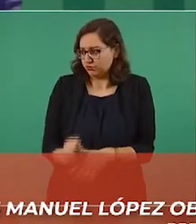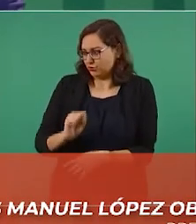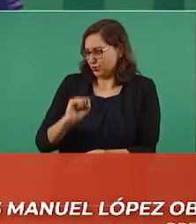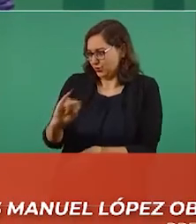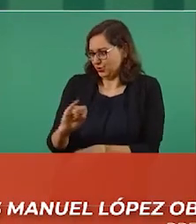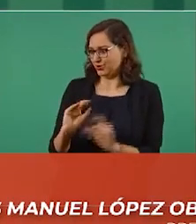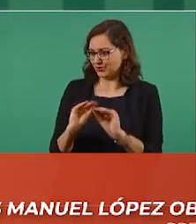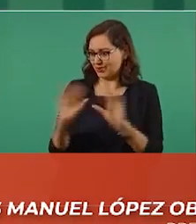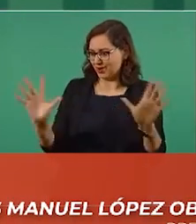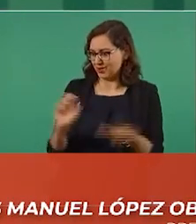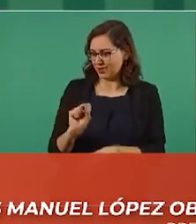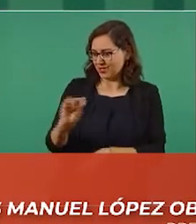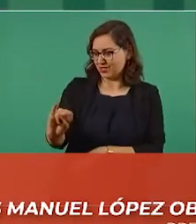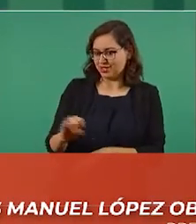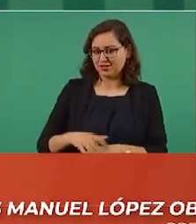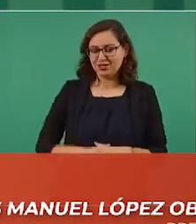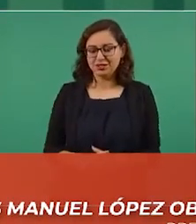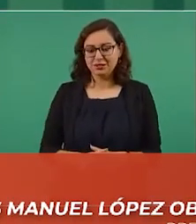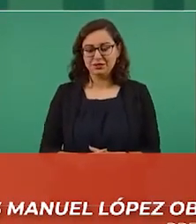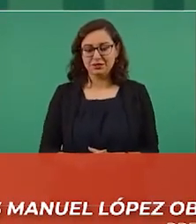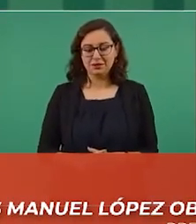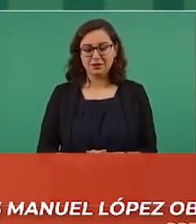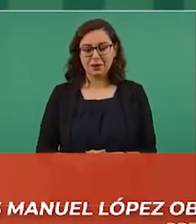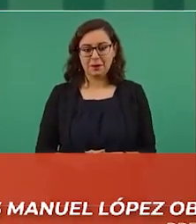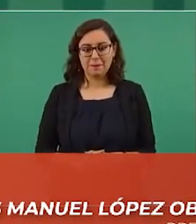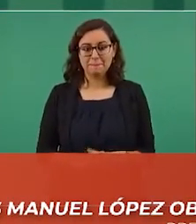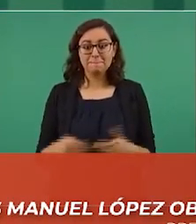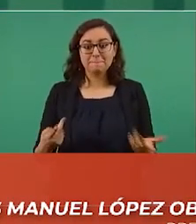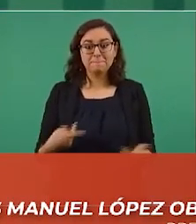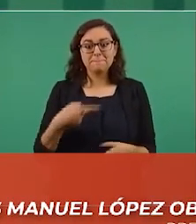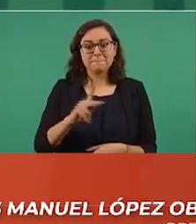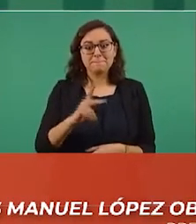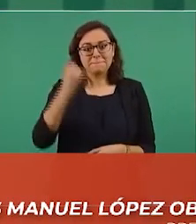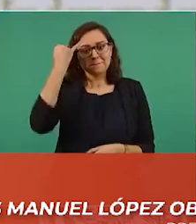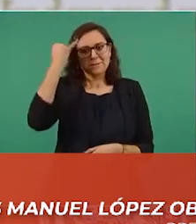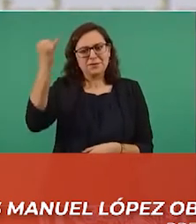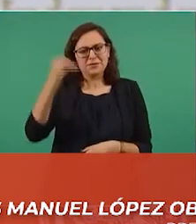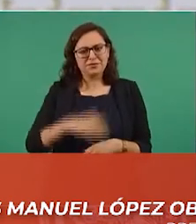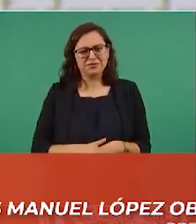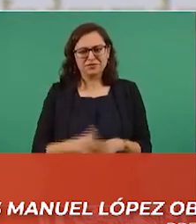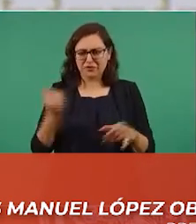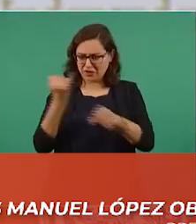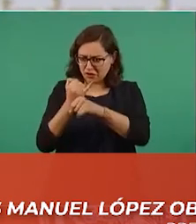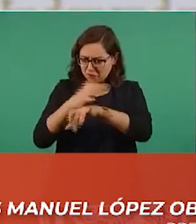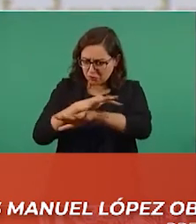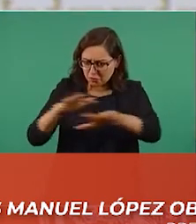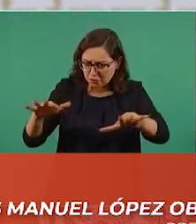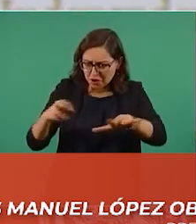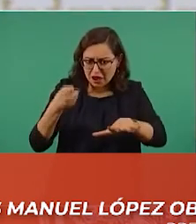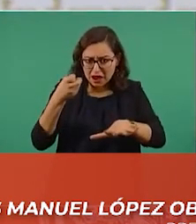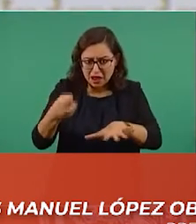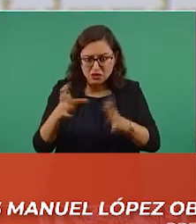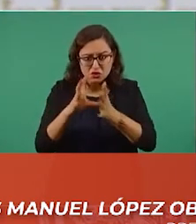imagínense si informar es violar la Constitución.